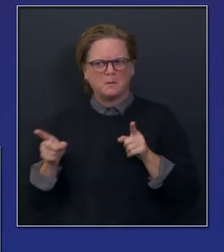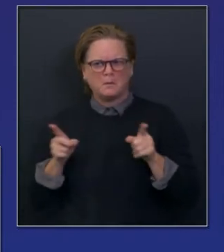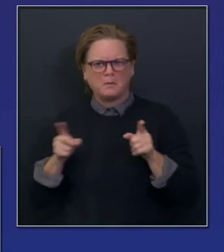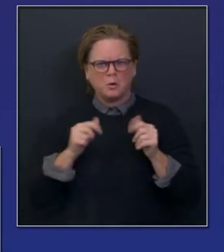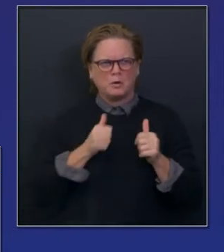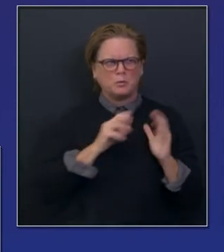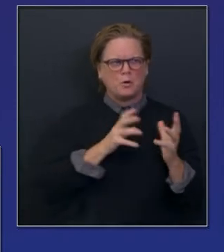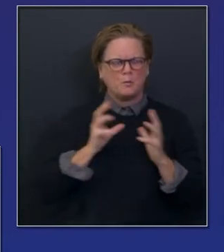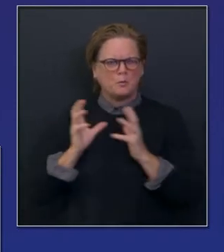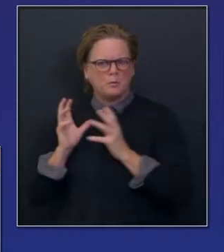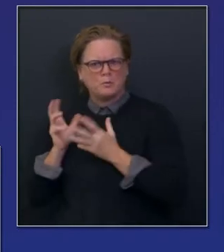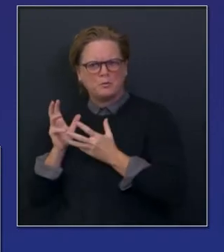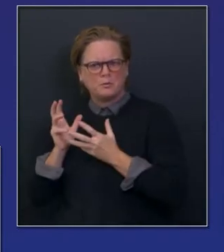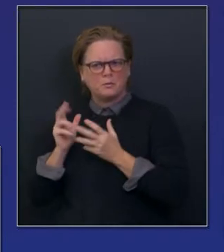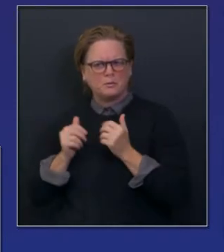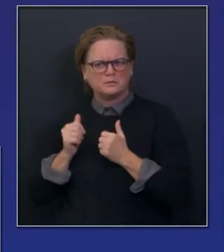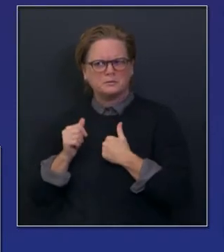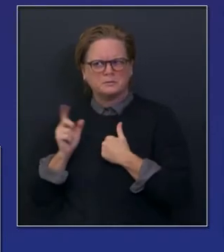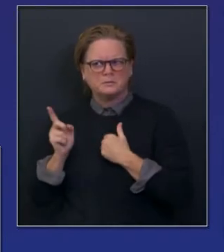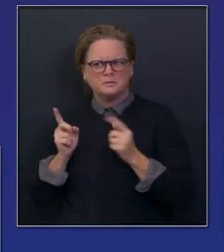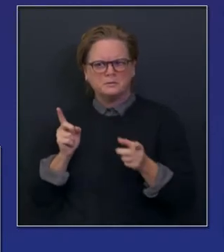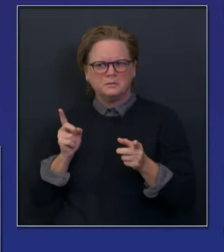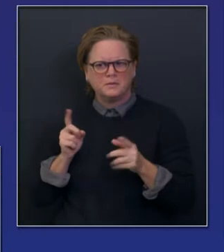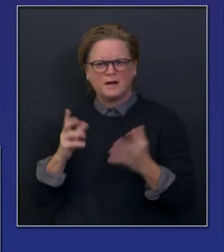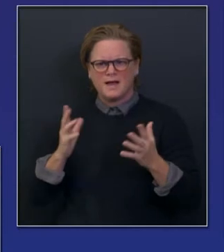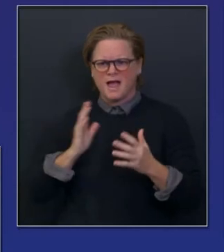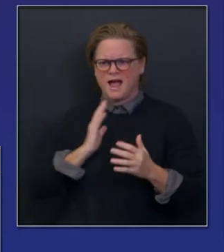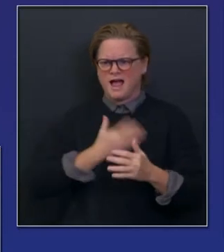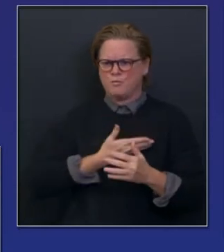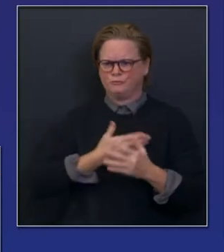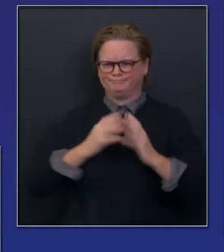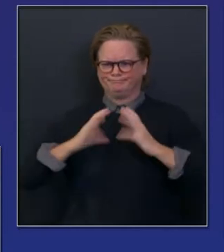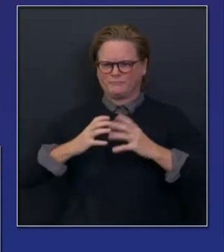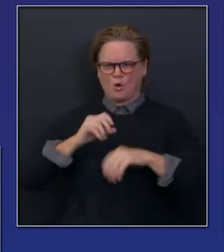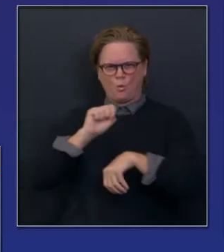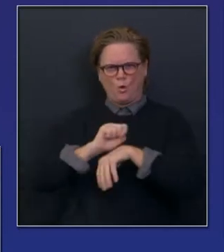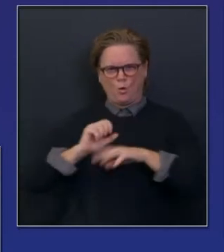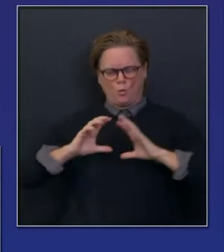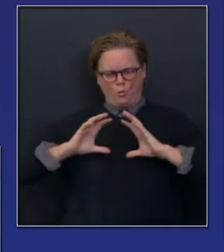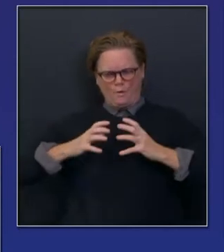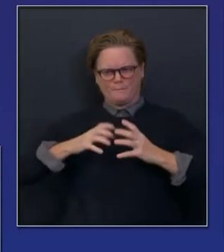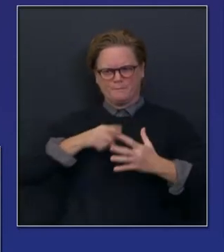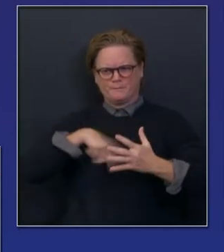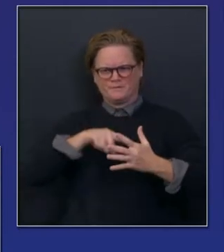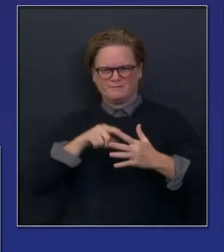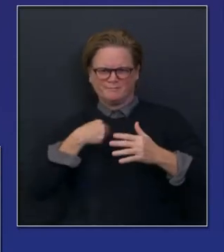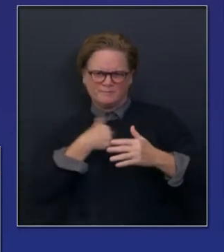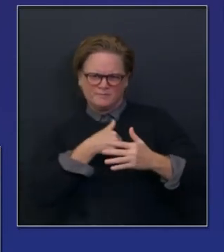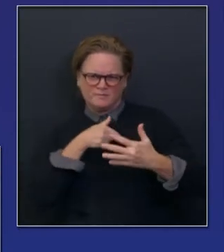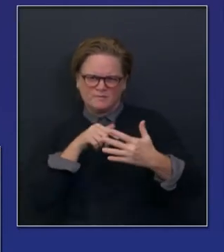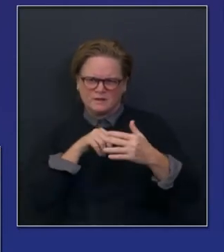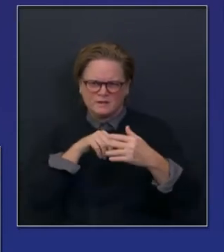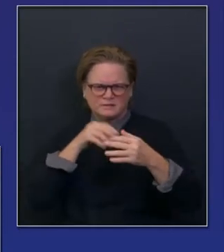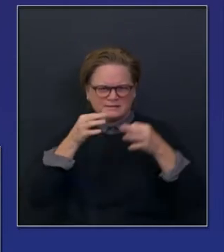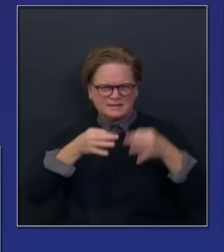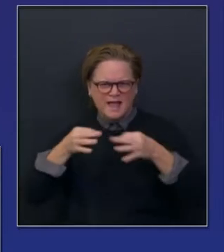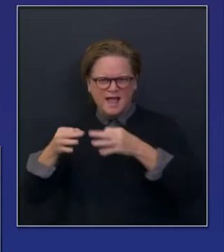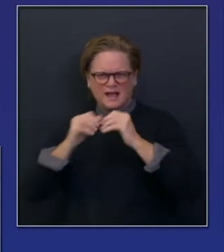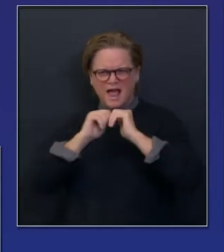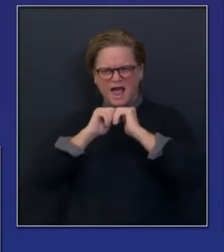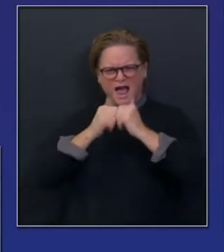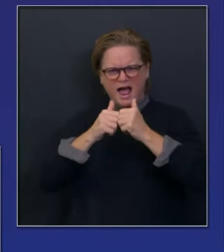actualmente estamos conversando sobre esto. Ya se ha hecho mucho trabajo por el grupo de para dictar pautas. Estamos